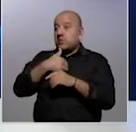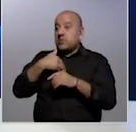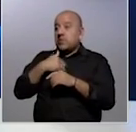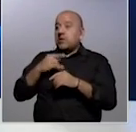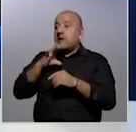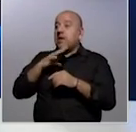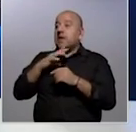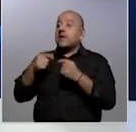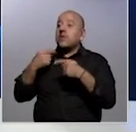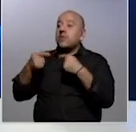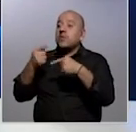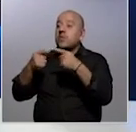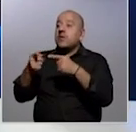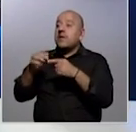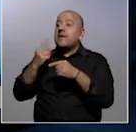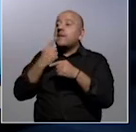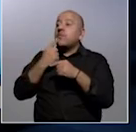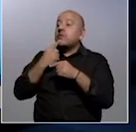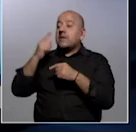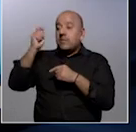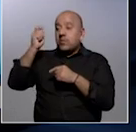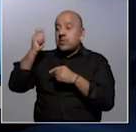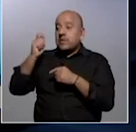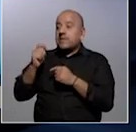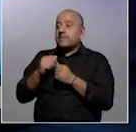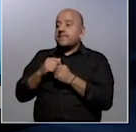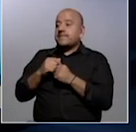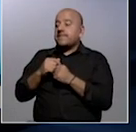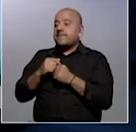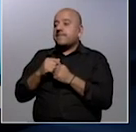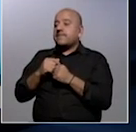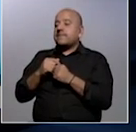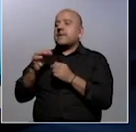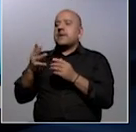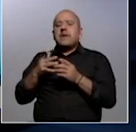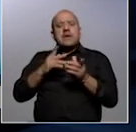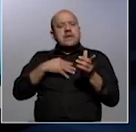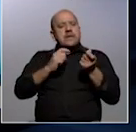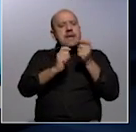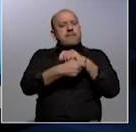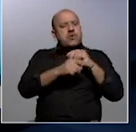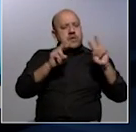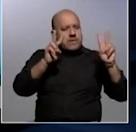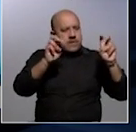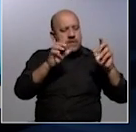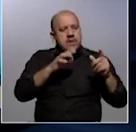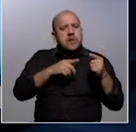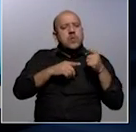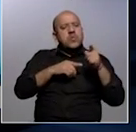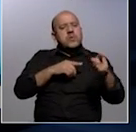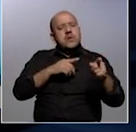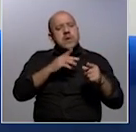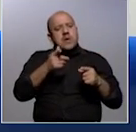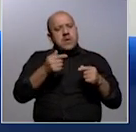afianzando esta política pública que se pretende afianzar en tal sentido el cambio de tema usted lo